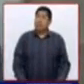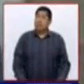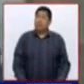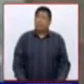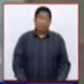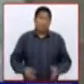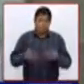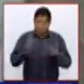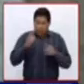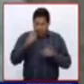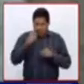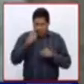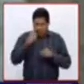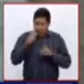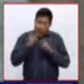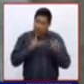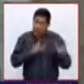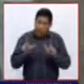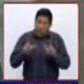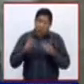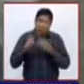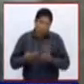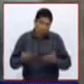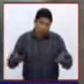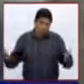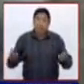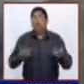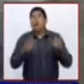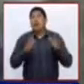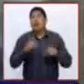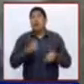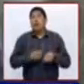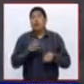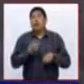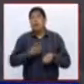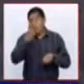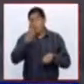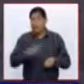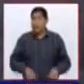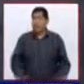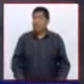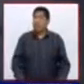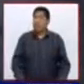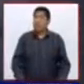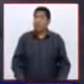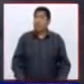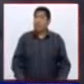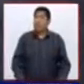Ya me ha hecho la señora alistar las cosas. Ya alistar en dos oportunidades.